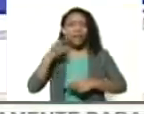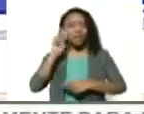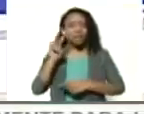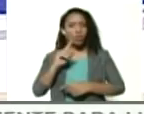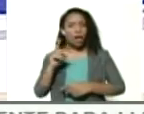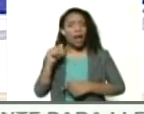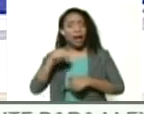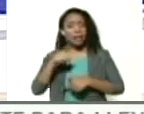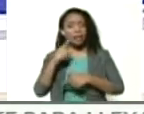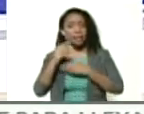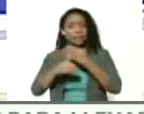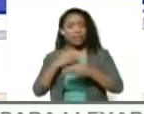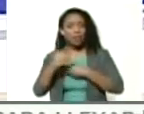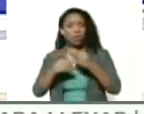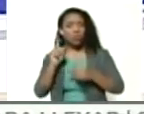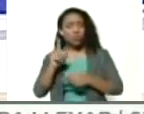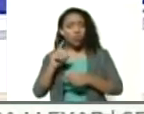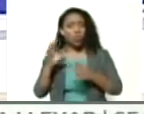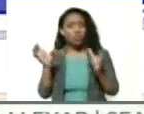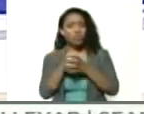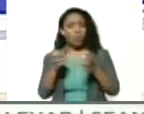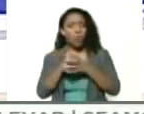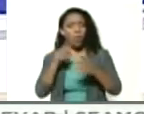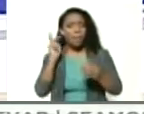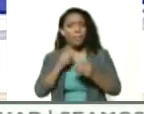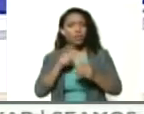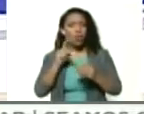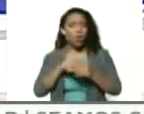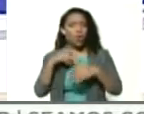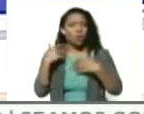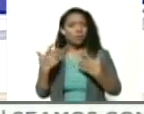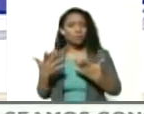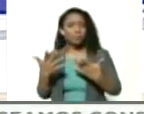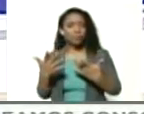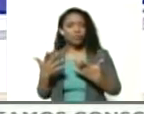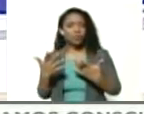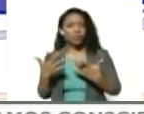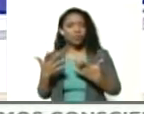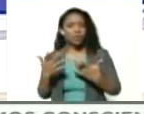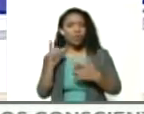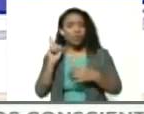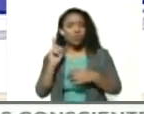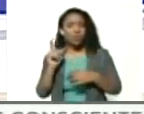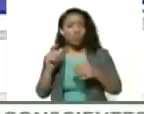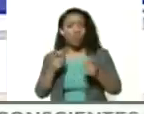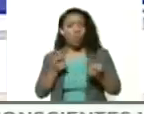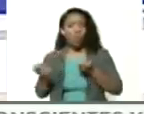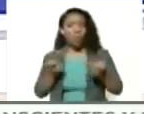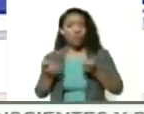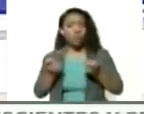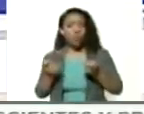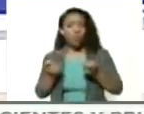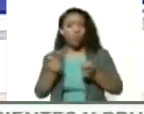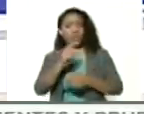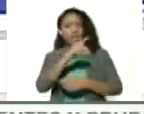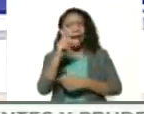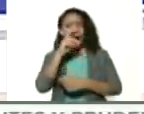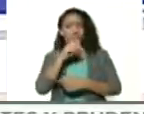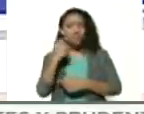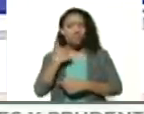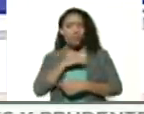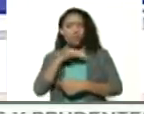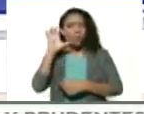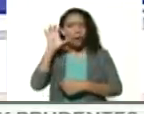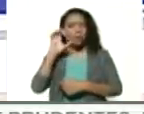había sido su colonia petrolera, su dominio durante 100 años de nuestro